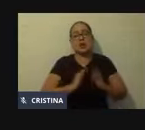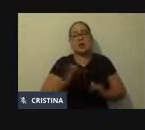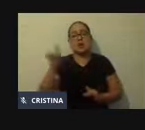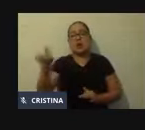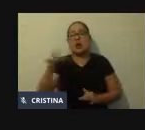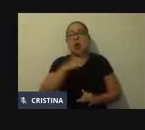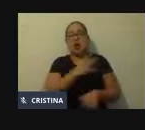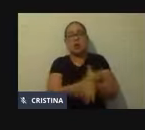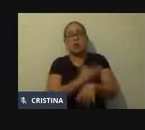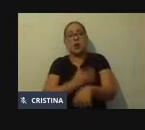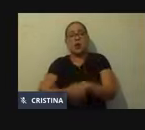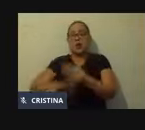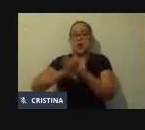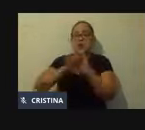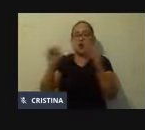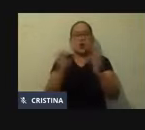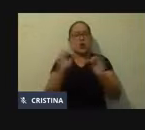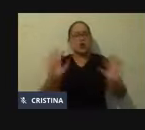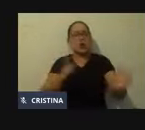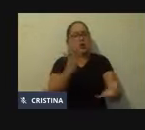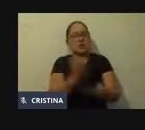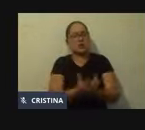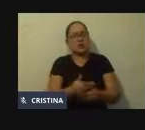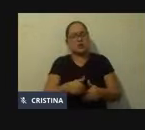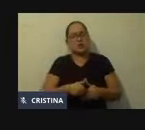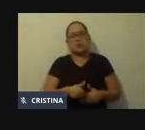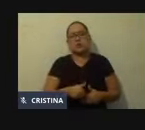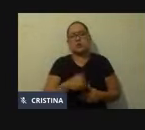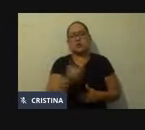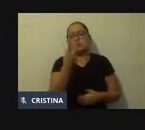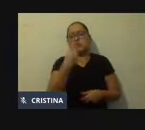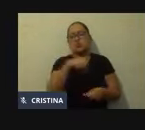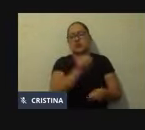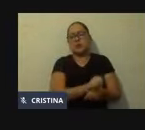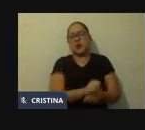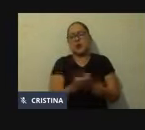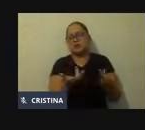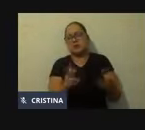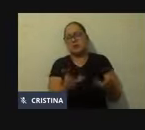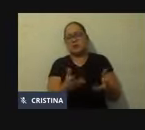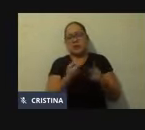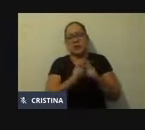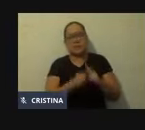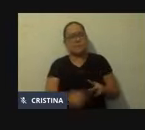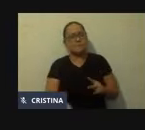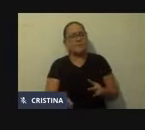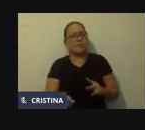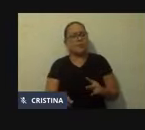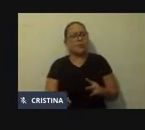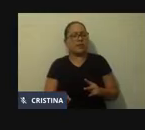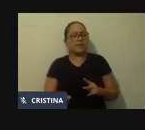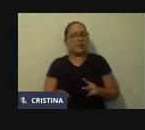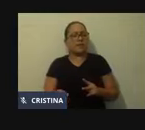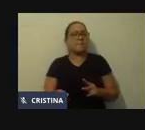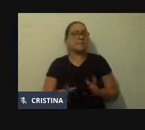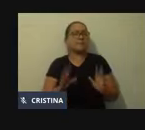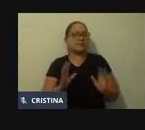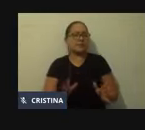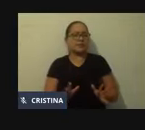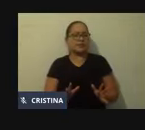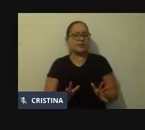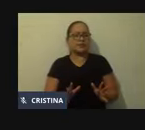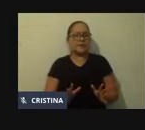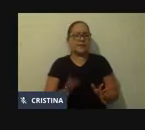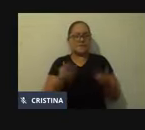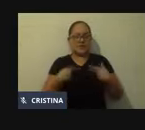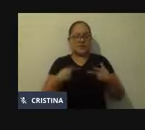oh, sorpresa, que al poquito tiempo, o sea, como a las 2 semanas de eso, empiezo a recibir gente que